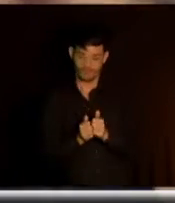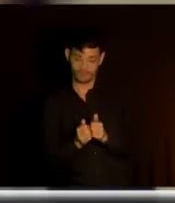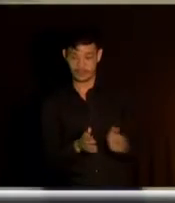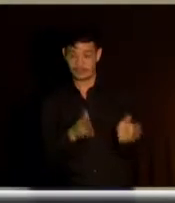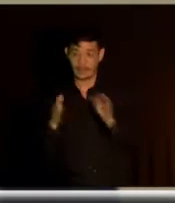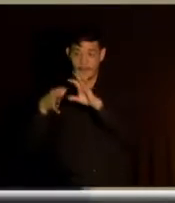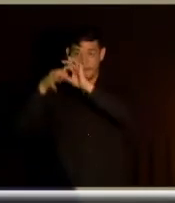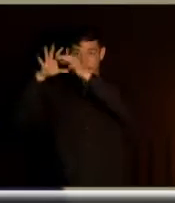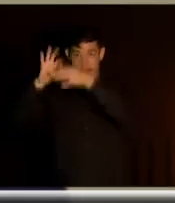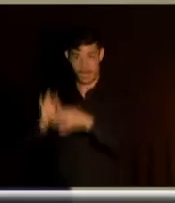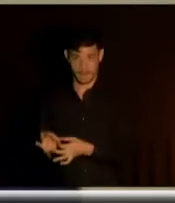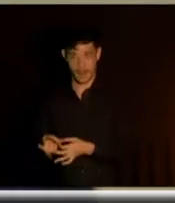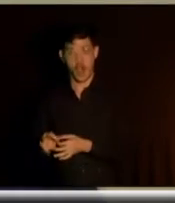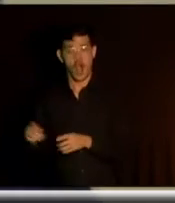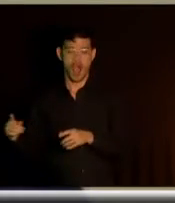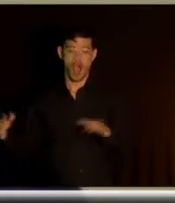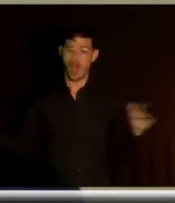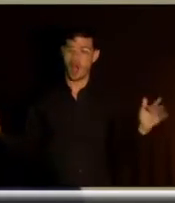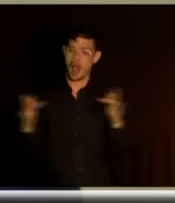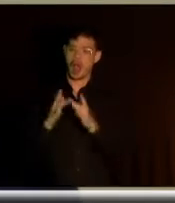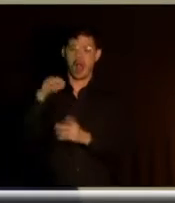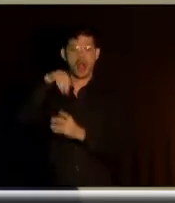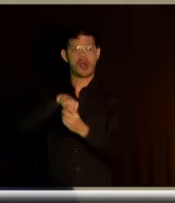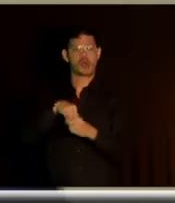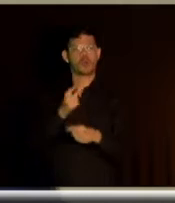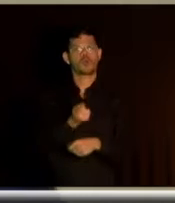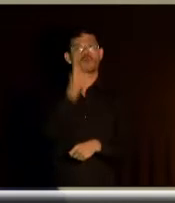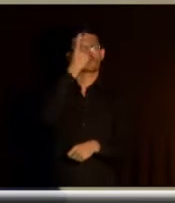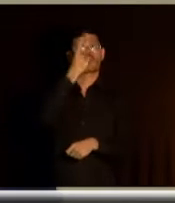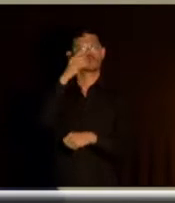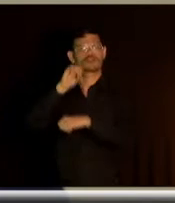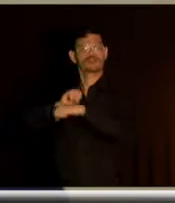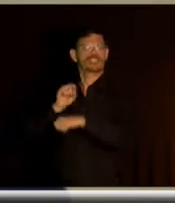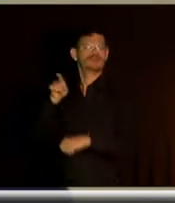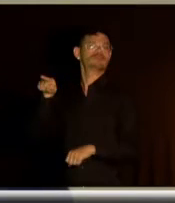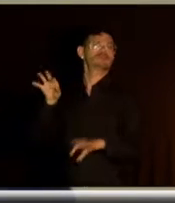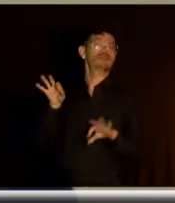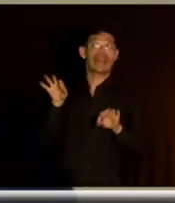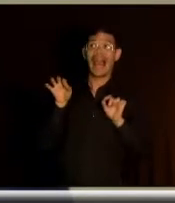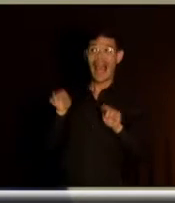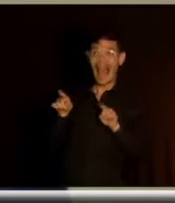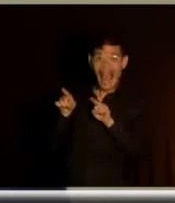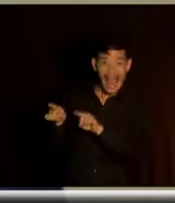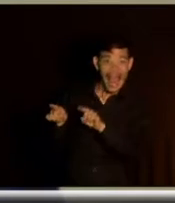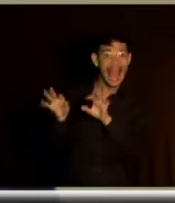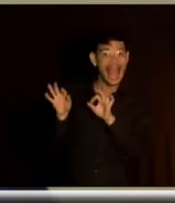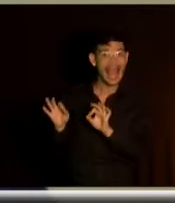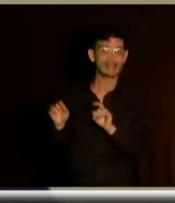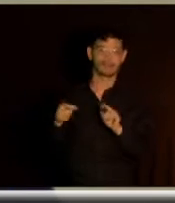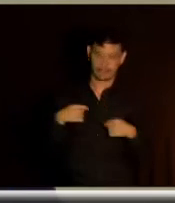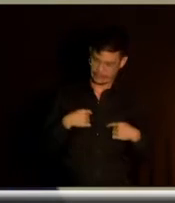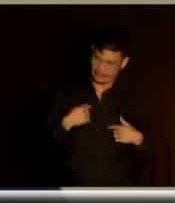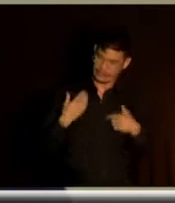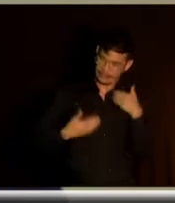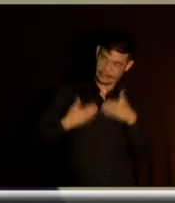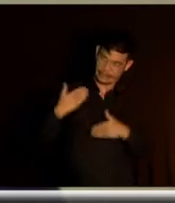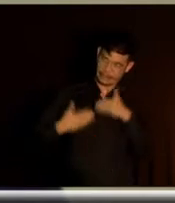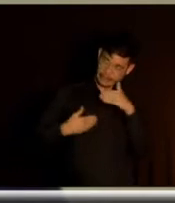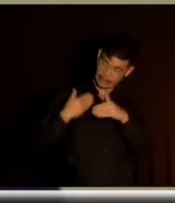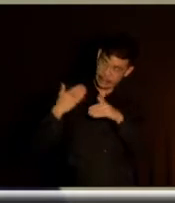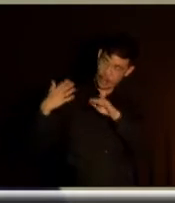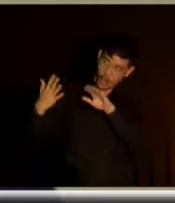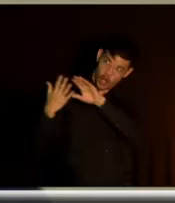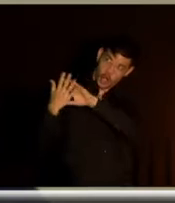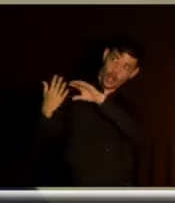organización. Ese es el deber ser. Y para allá deberíamos ir. Pero si lo hacemos de una,